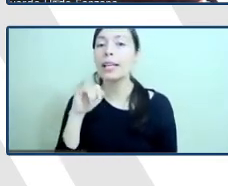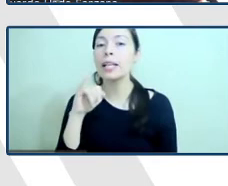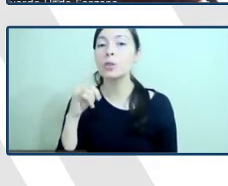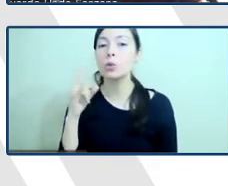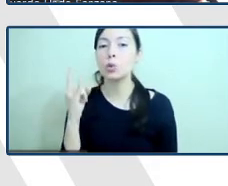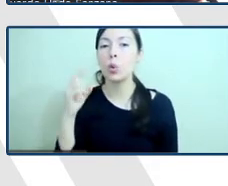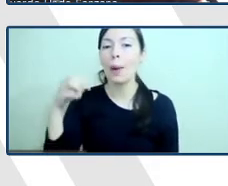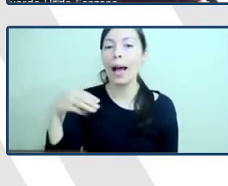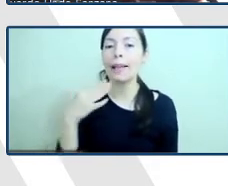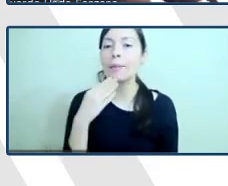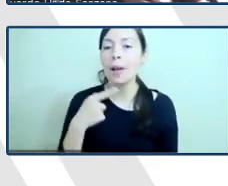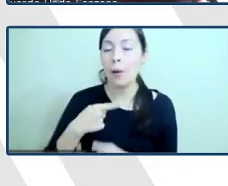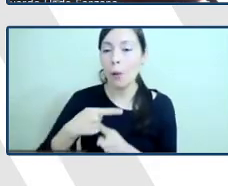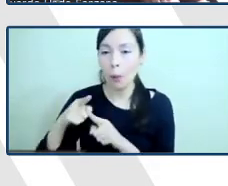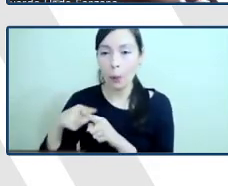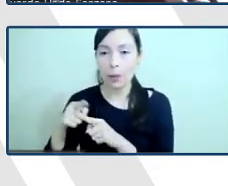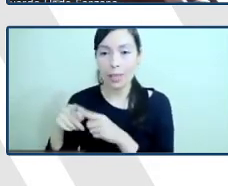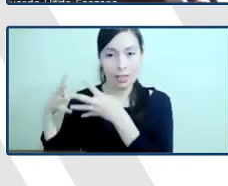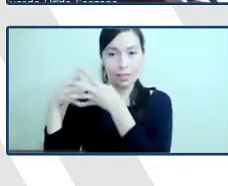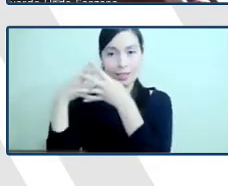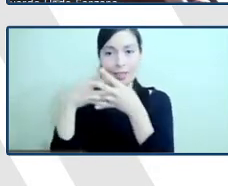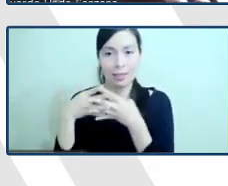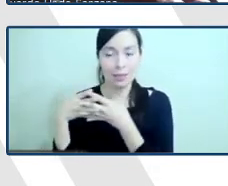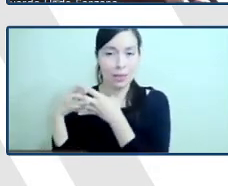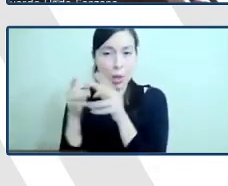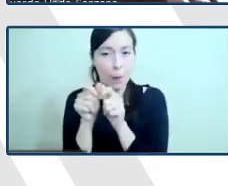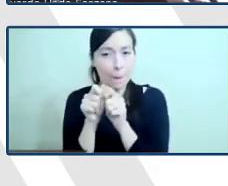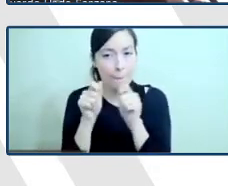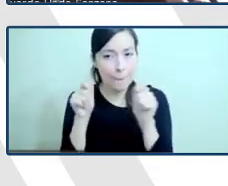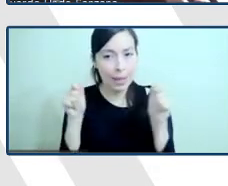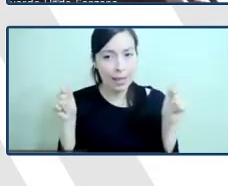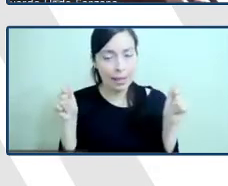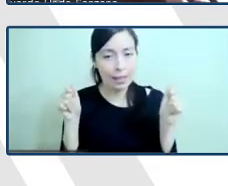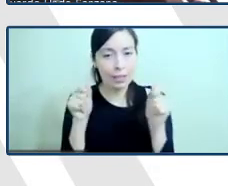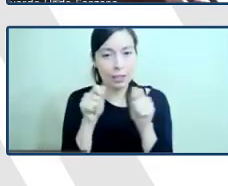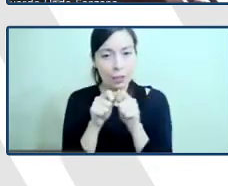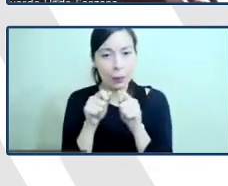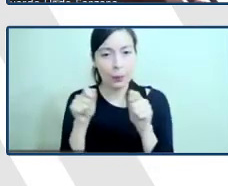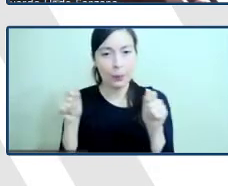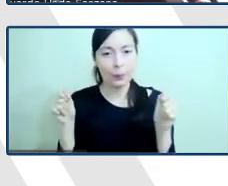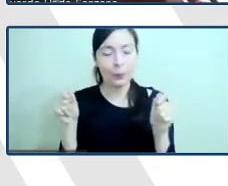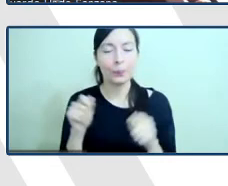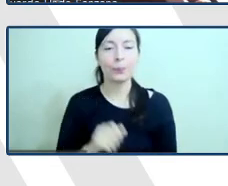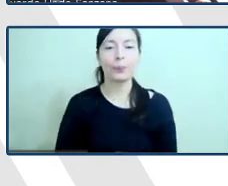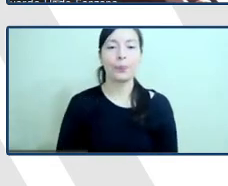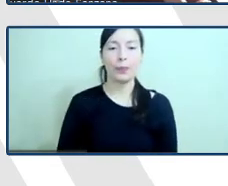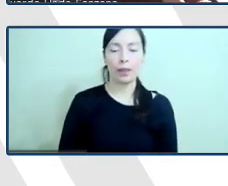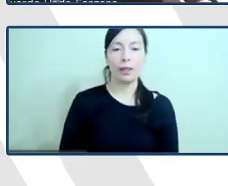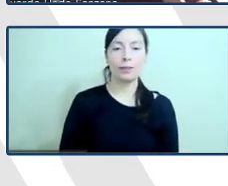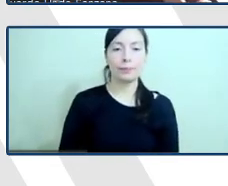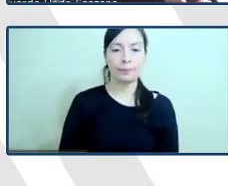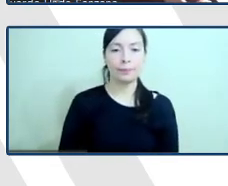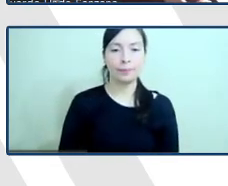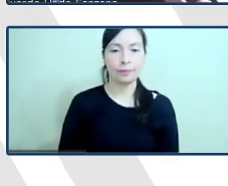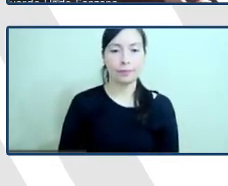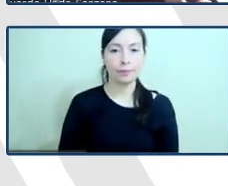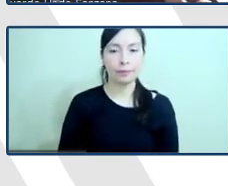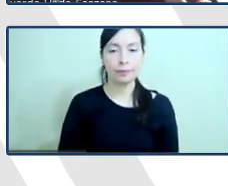otras estaciones instaladas, una en Estados Unidos, otra creo que estaba en Medio Oriente. Y lo